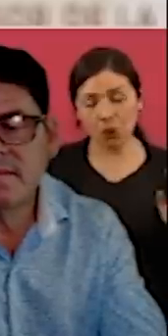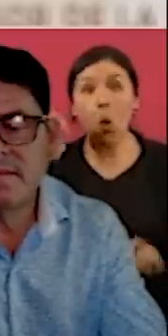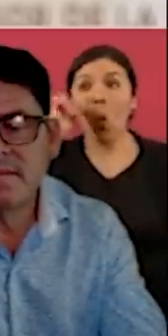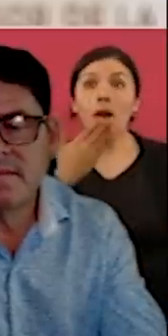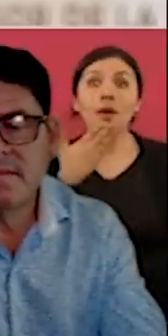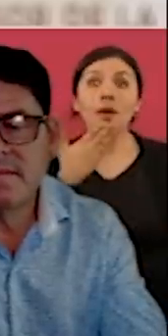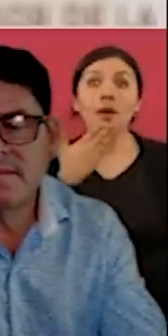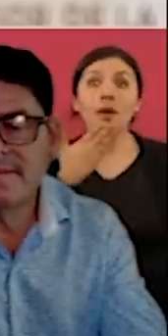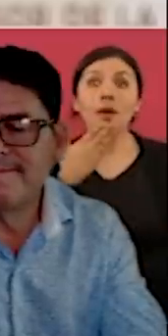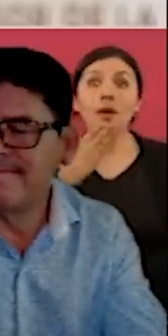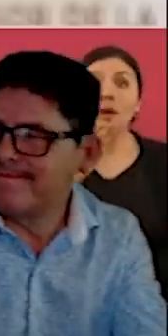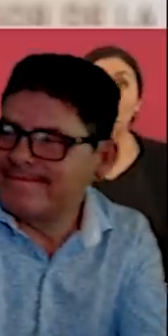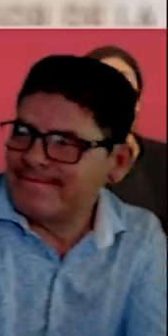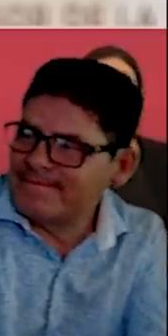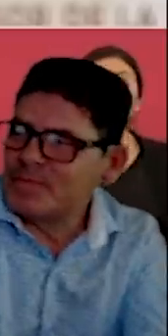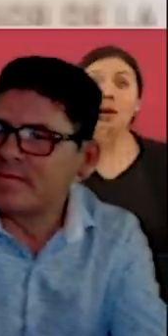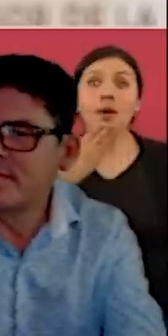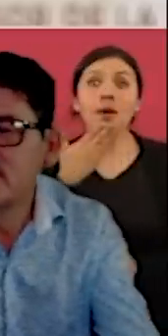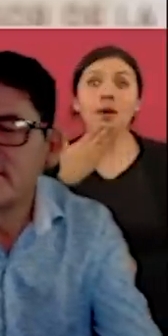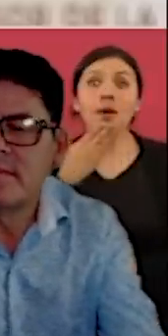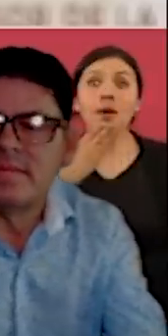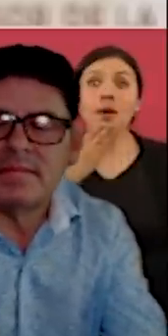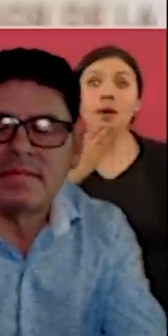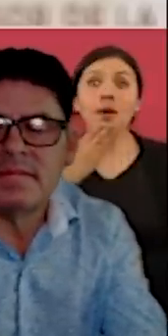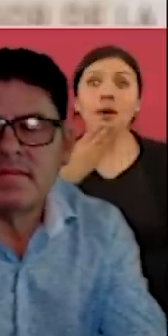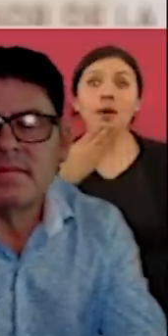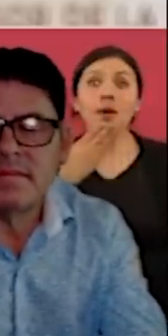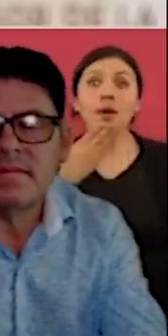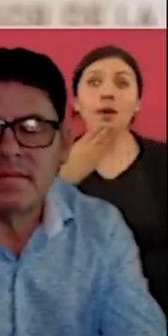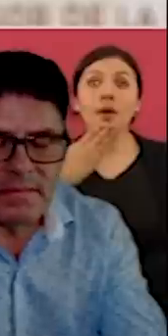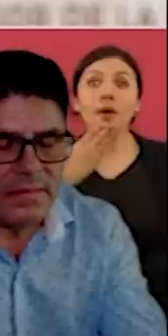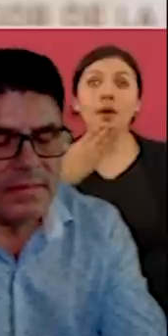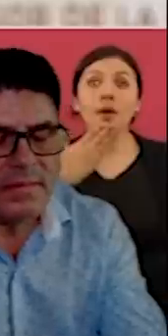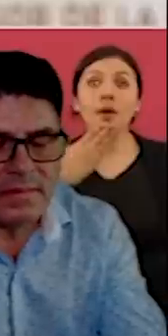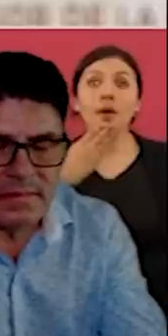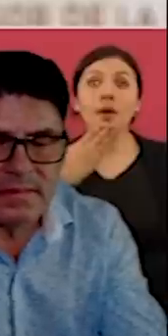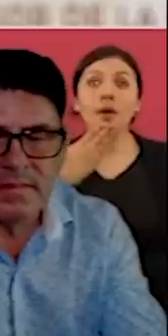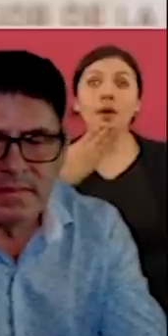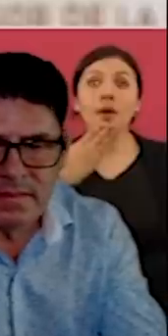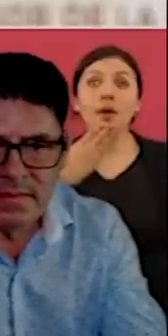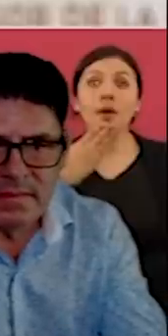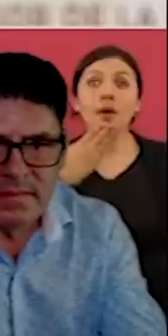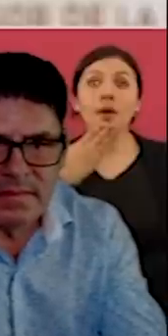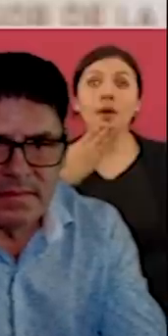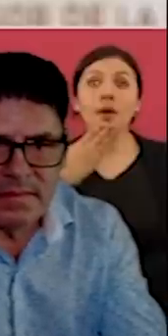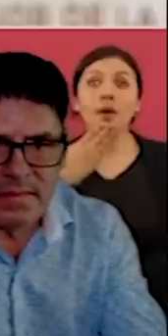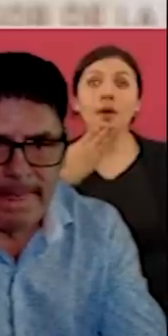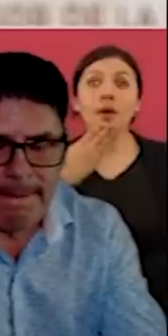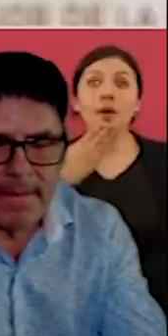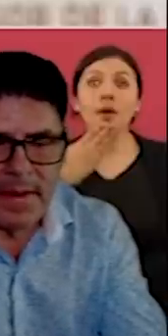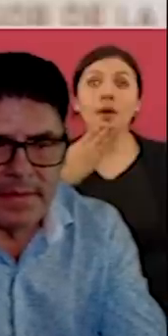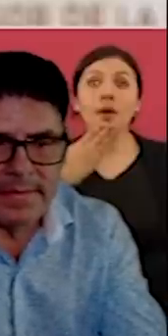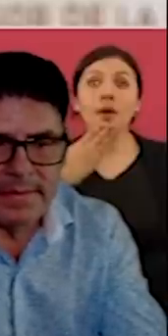bien. Pues ahí está, familia, lo que dijo el presidente Andrés Manuel. Un mensaje que también, pues ya, da la